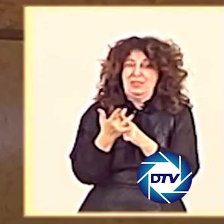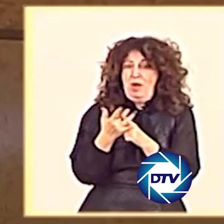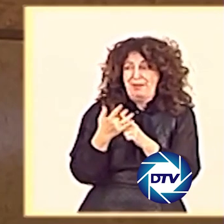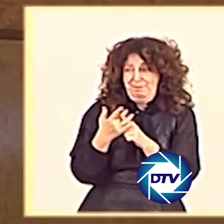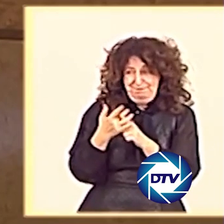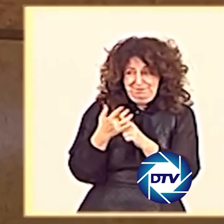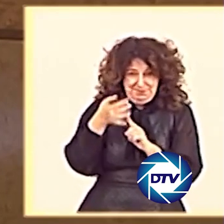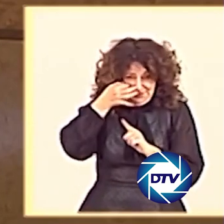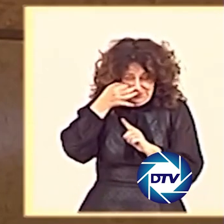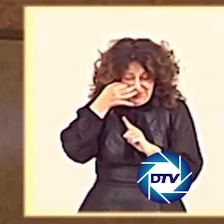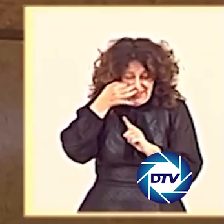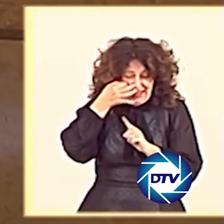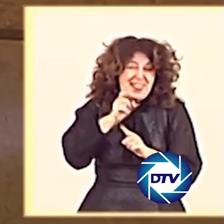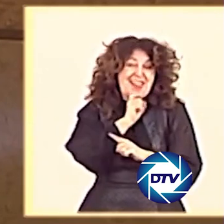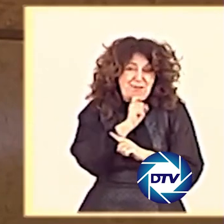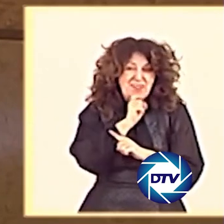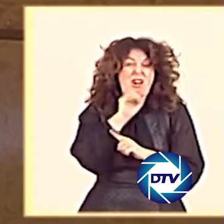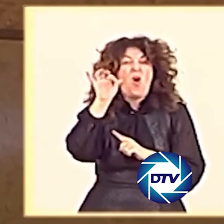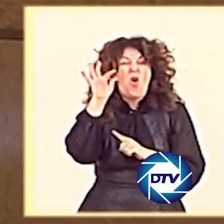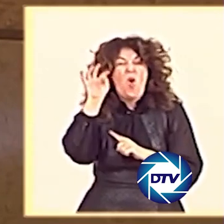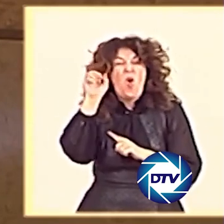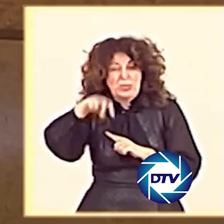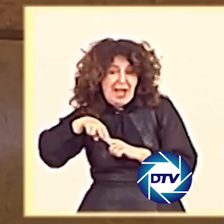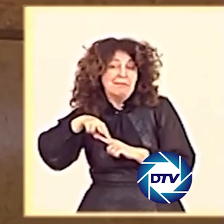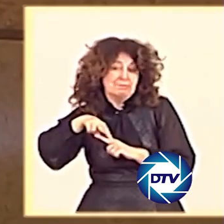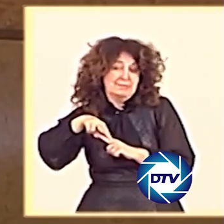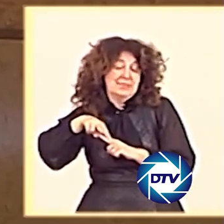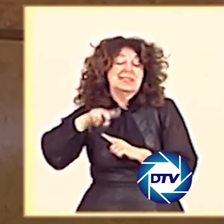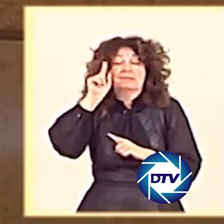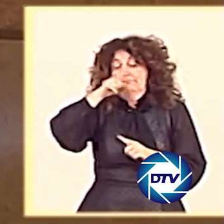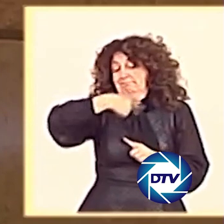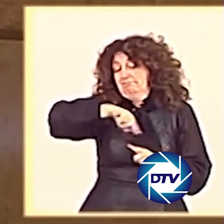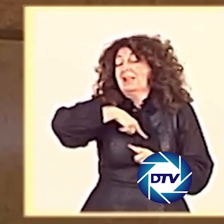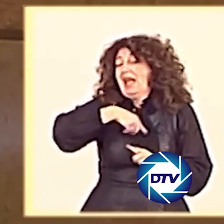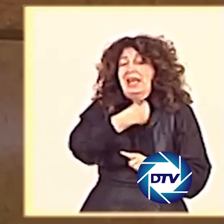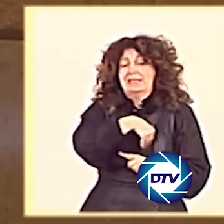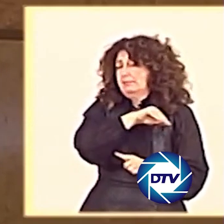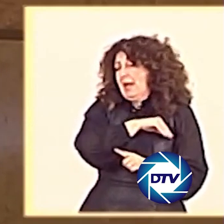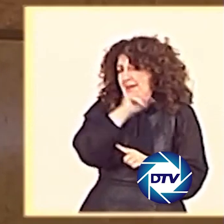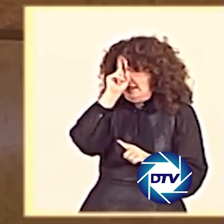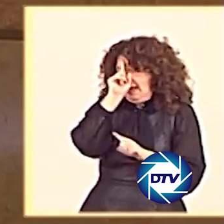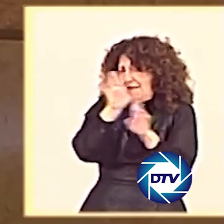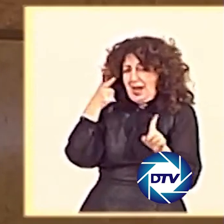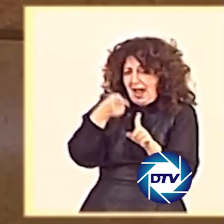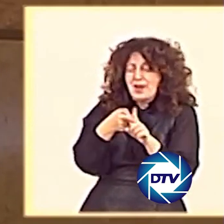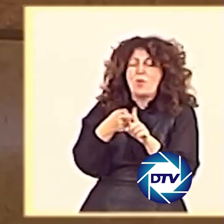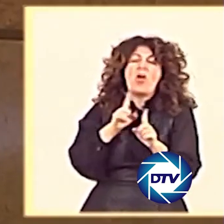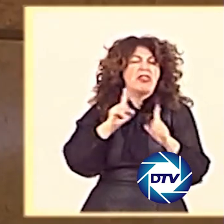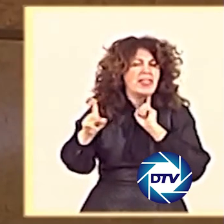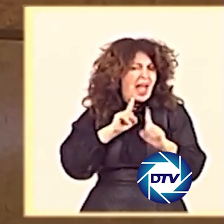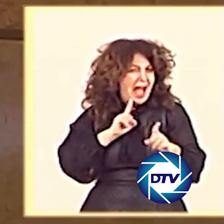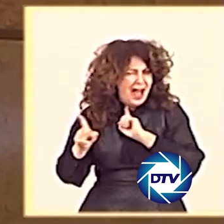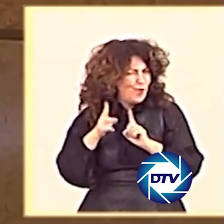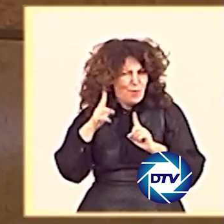copia de los nuevos manuscritos llegados a la asociación liderada por el juez presencia muestran que les fiscal mena había pedido a robles